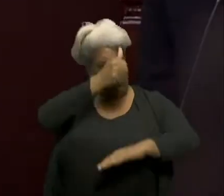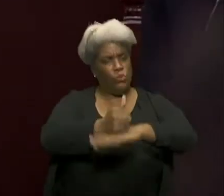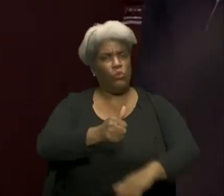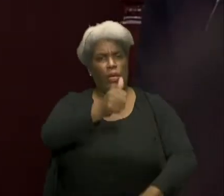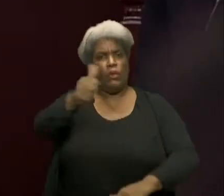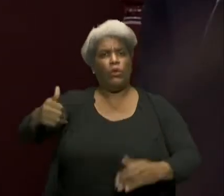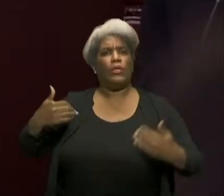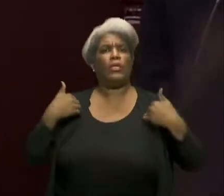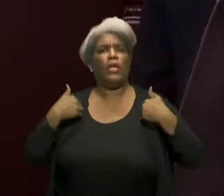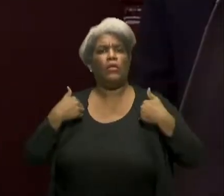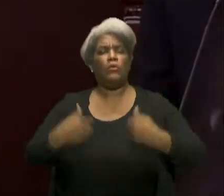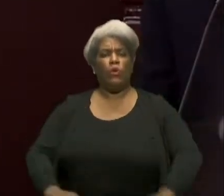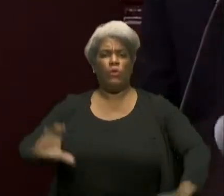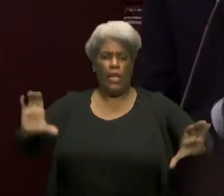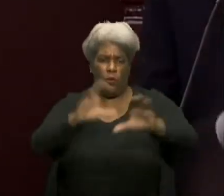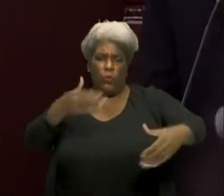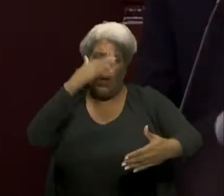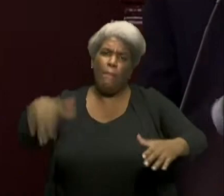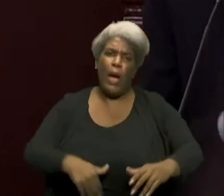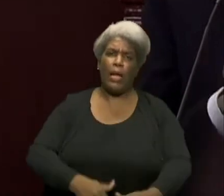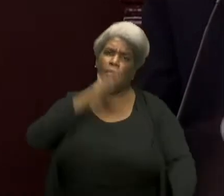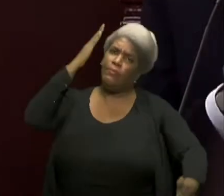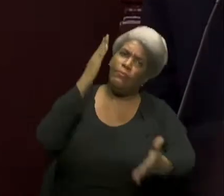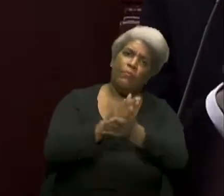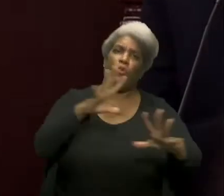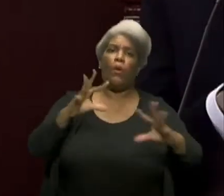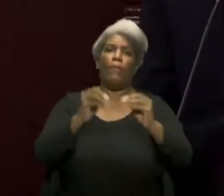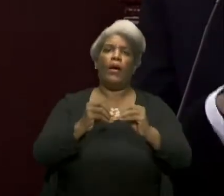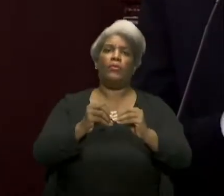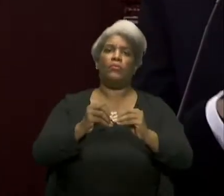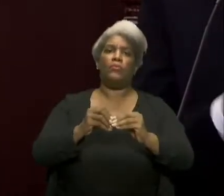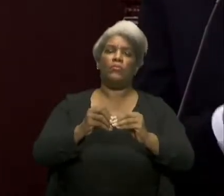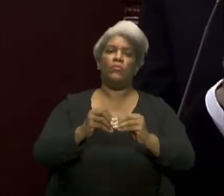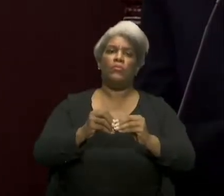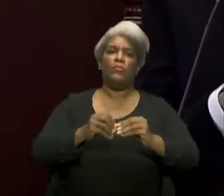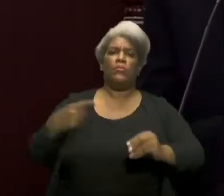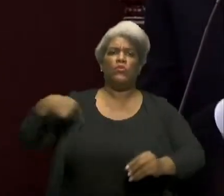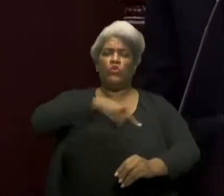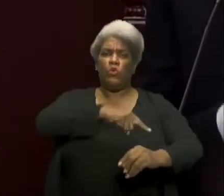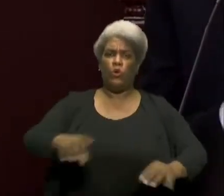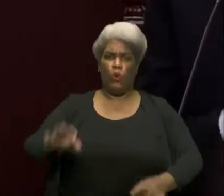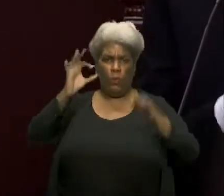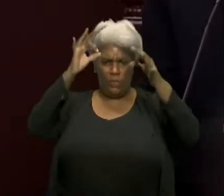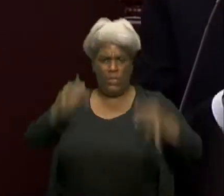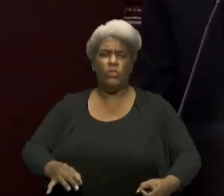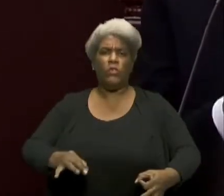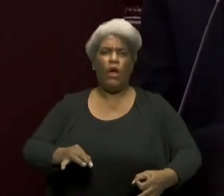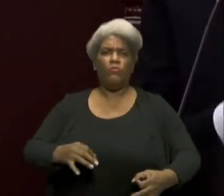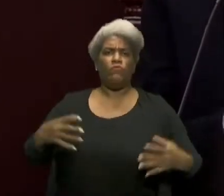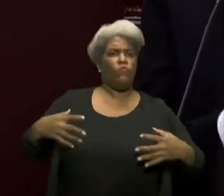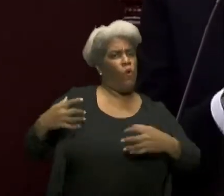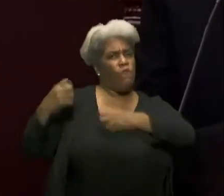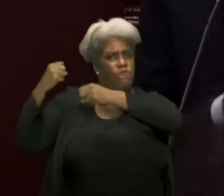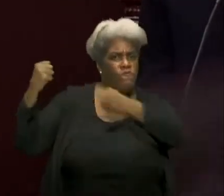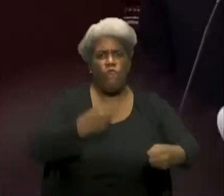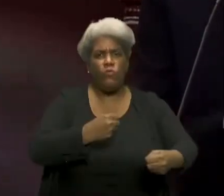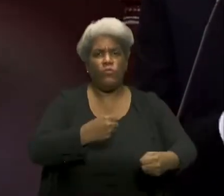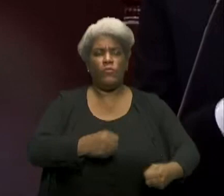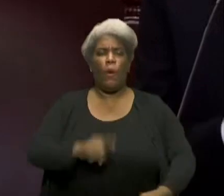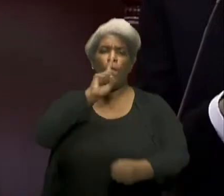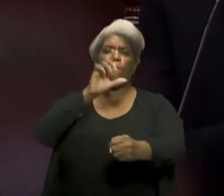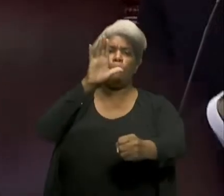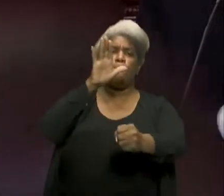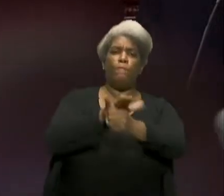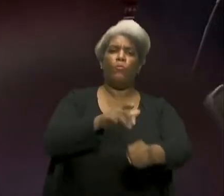corrupción dejen de ser obstáculos para nuestro desarrollo. Con visión, con arrojo, con voluntad, con